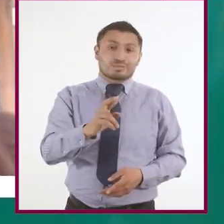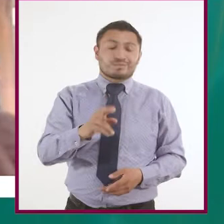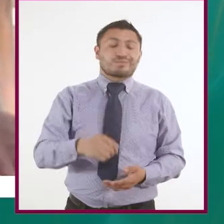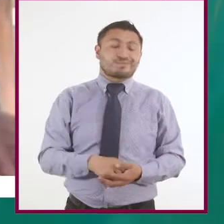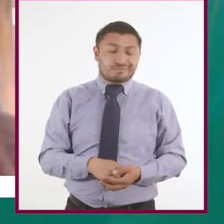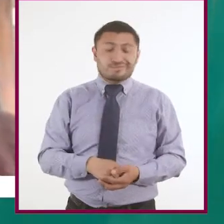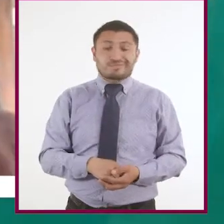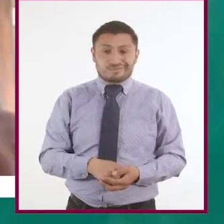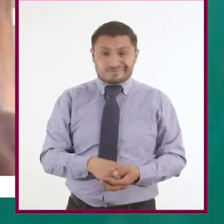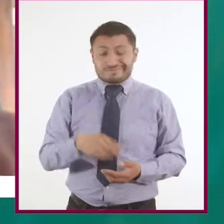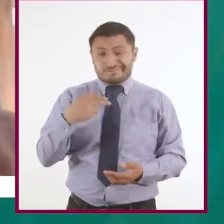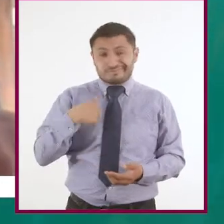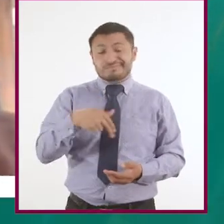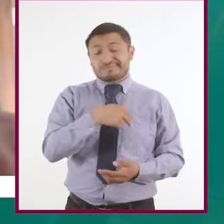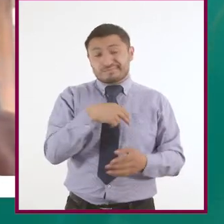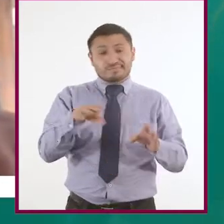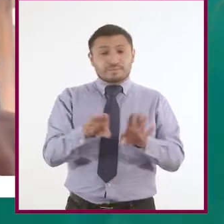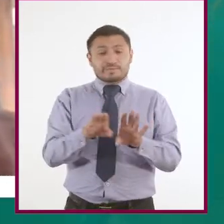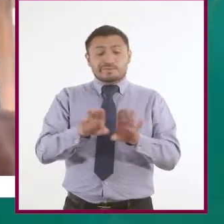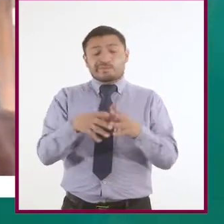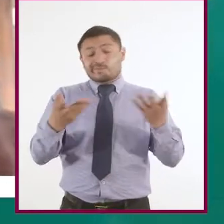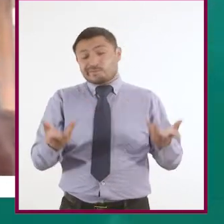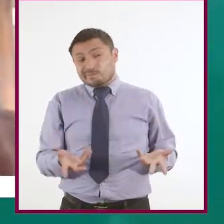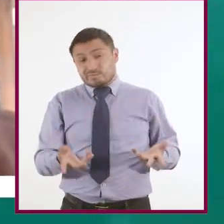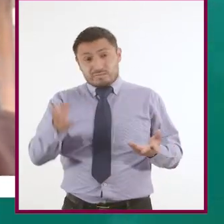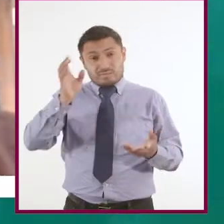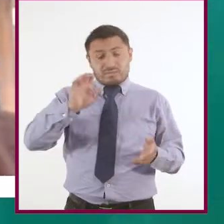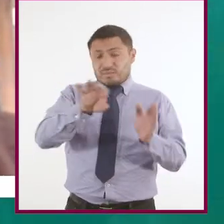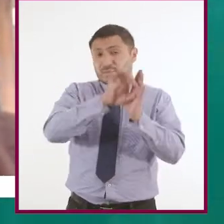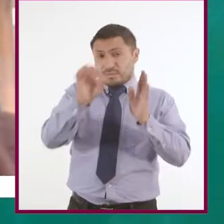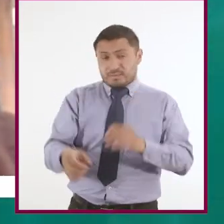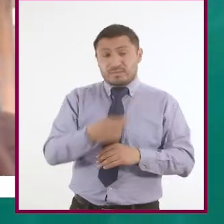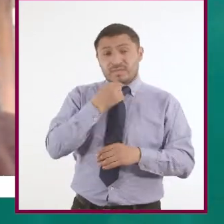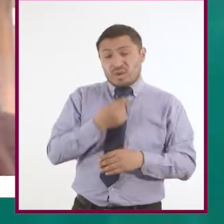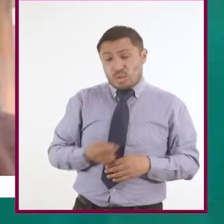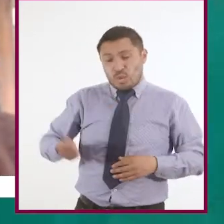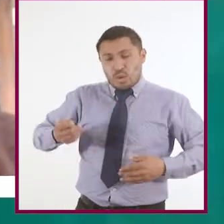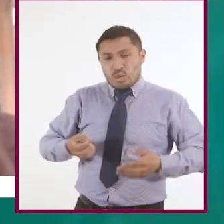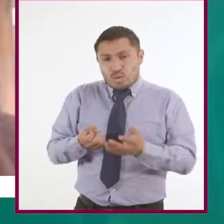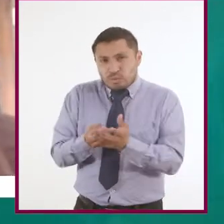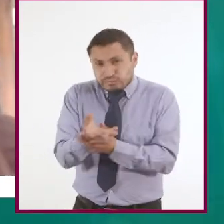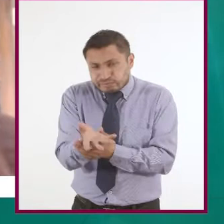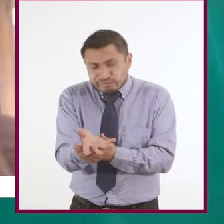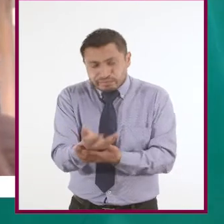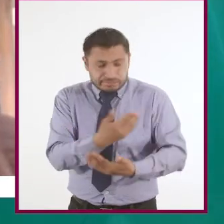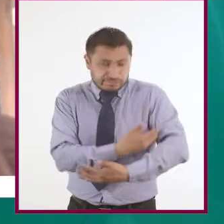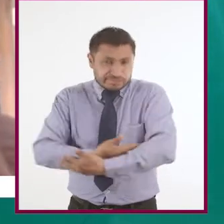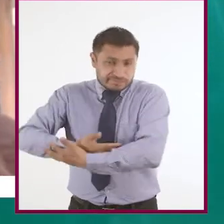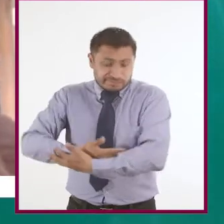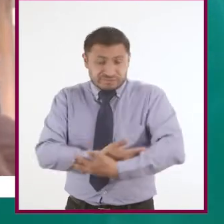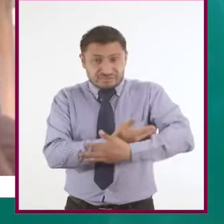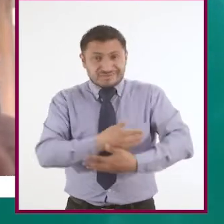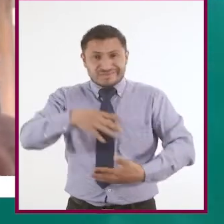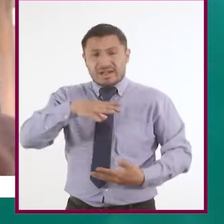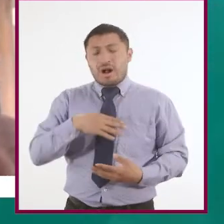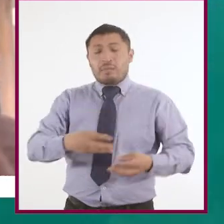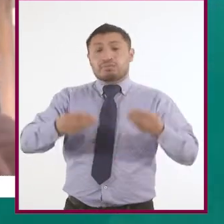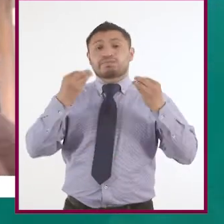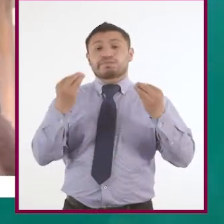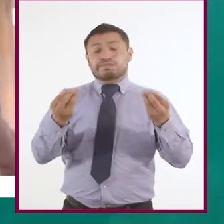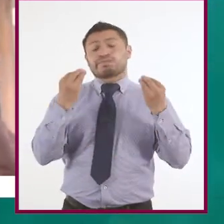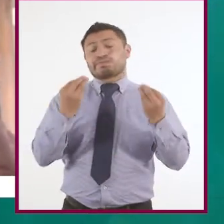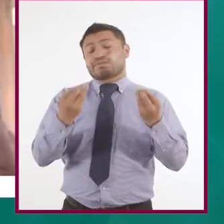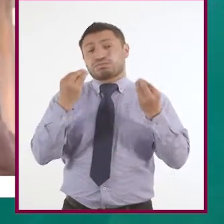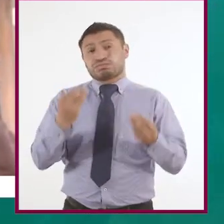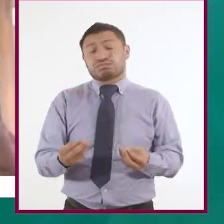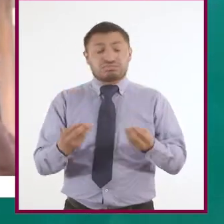Estamos de alguna manera determinados cuando nacemos por toda cantidad y calidad de